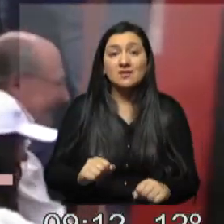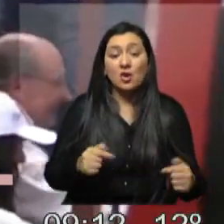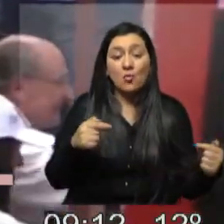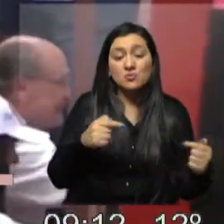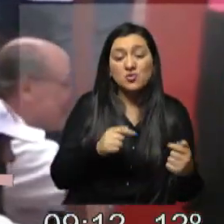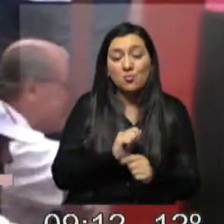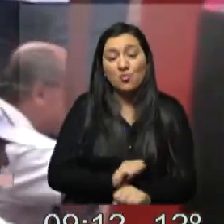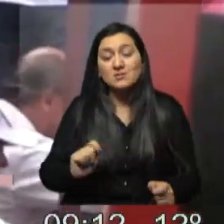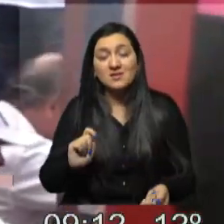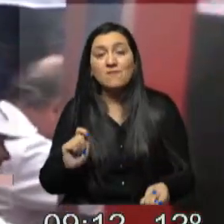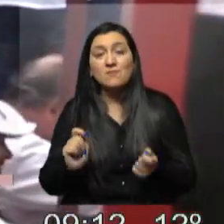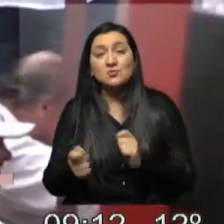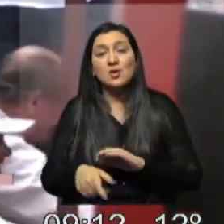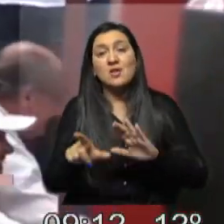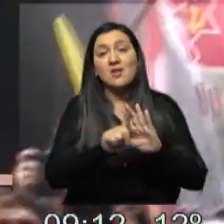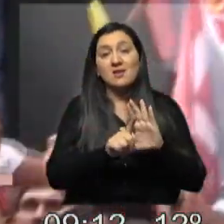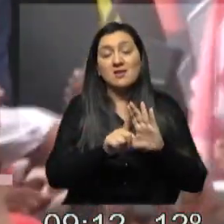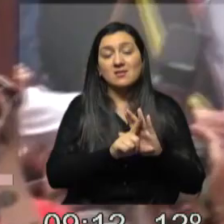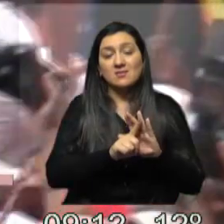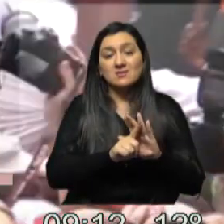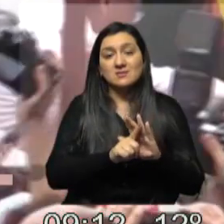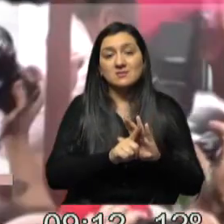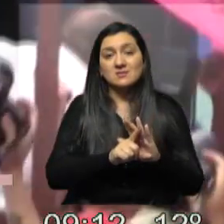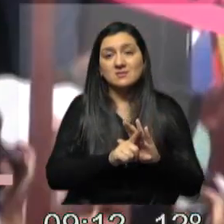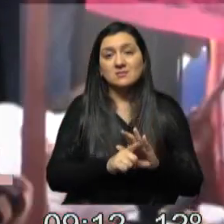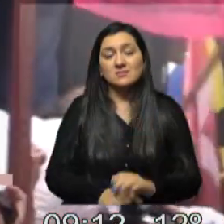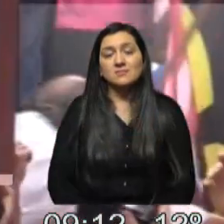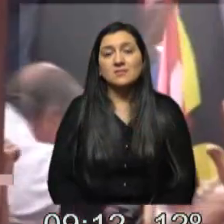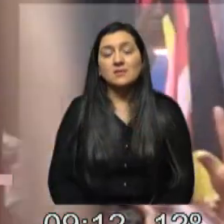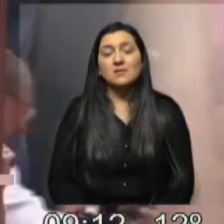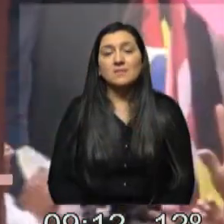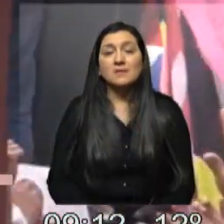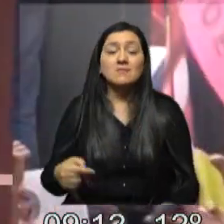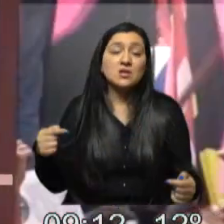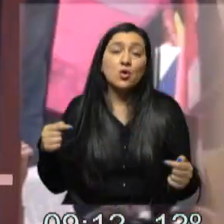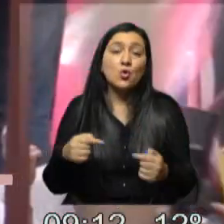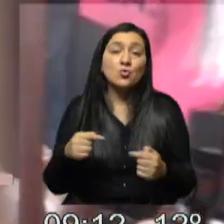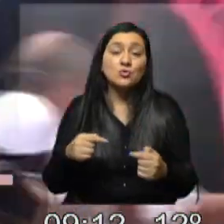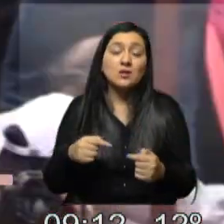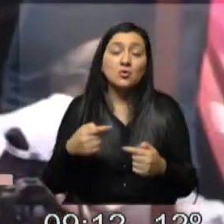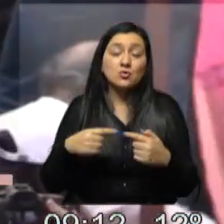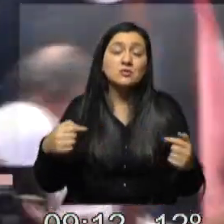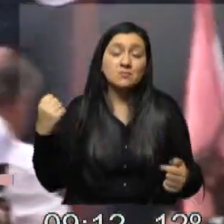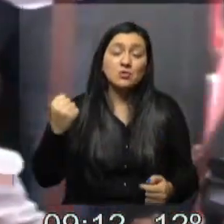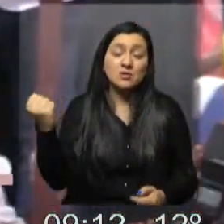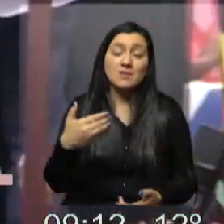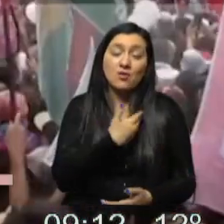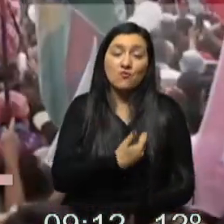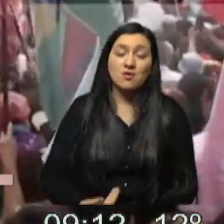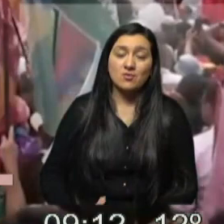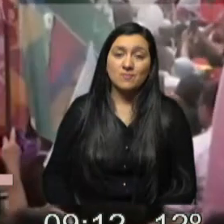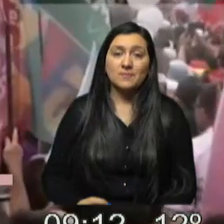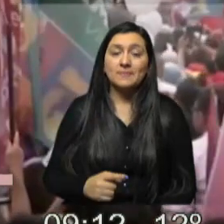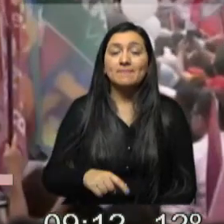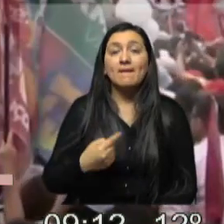hacer transformaciones legislativas que toquen elementos institucionales relevantes en el gobierno. Luego tiene que acercarse